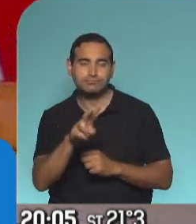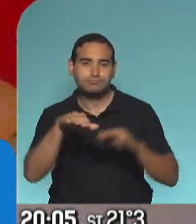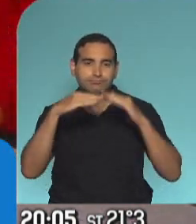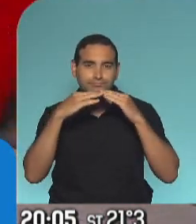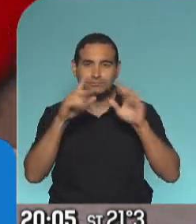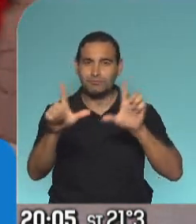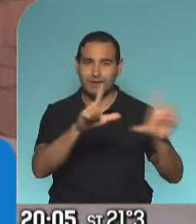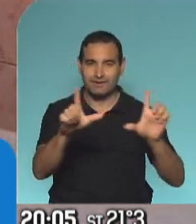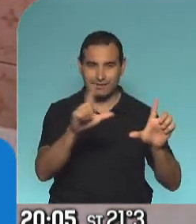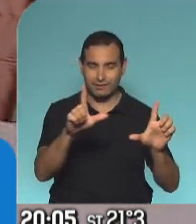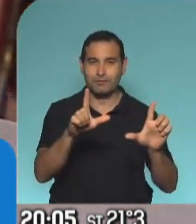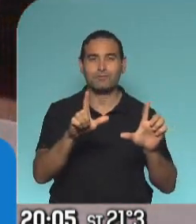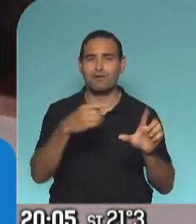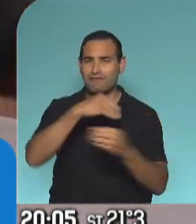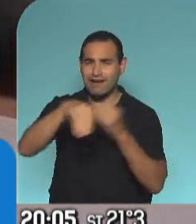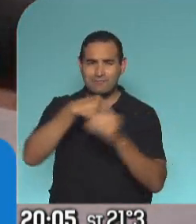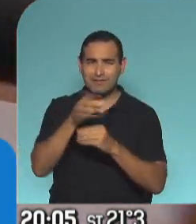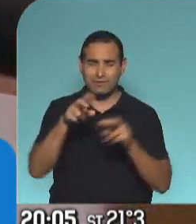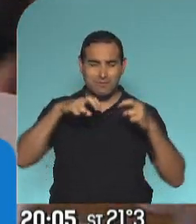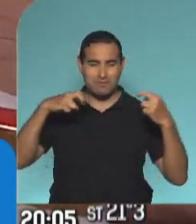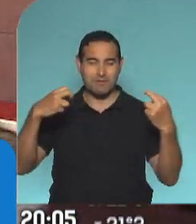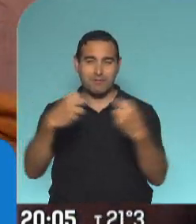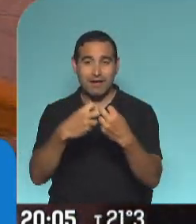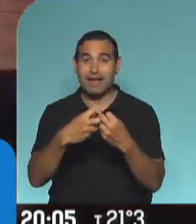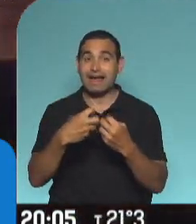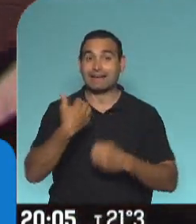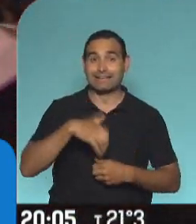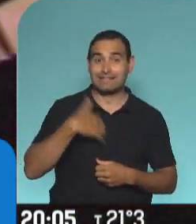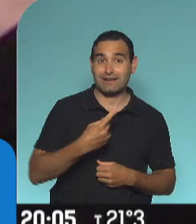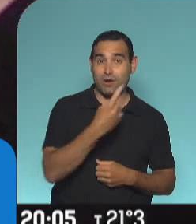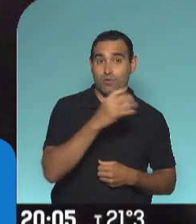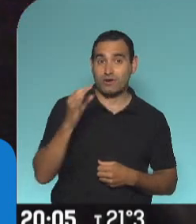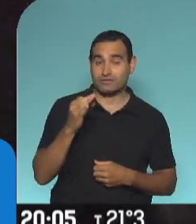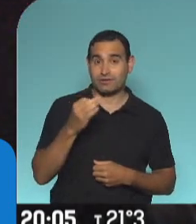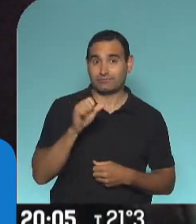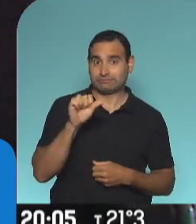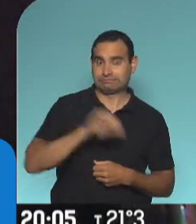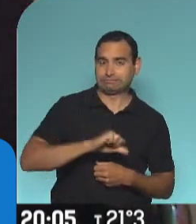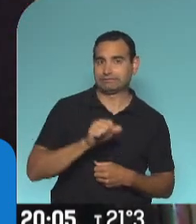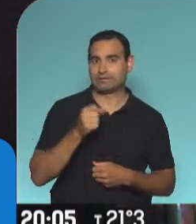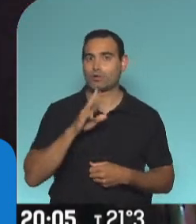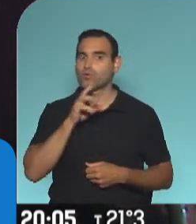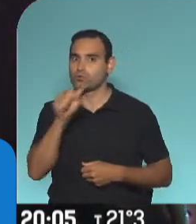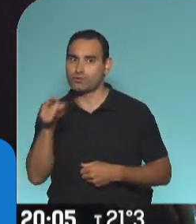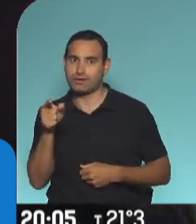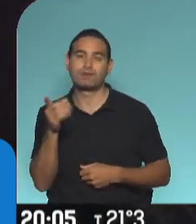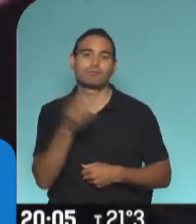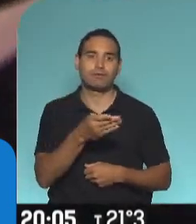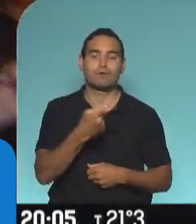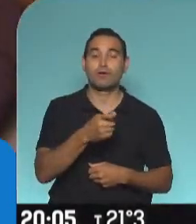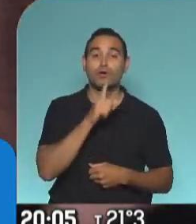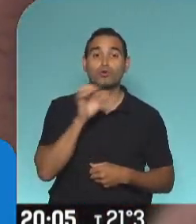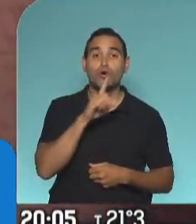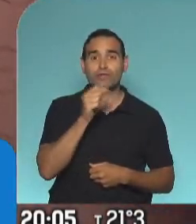que después lo documentó, y toda la familia. Argentina perdía el primer tiempo 1-0 con Rusia, y doña Tota sale y se fue